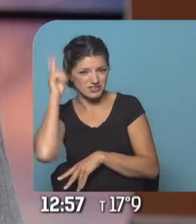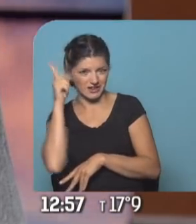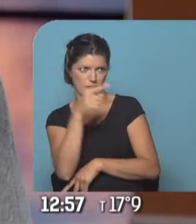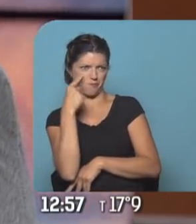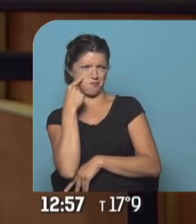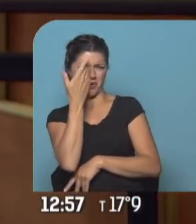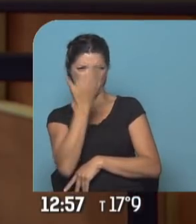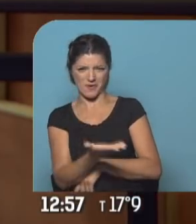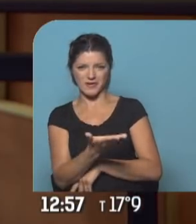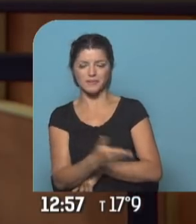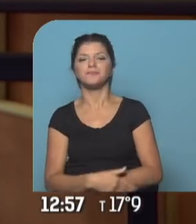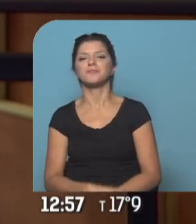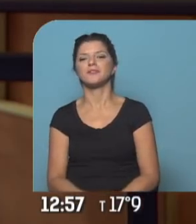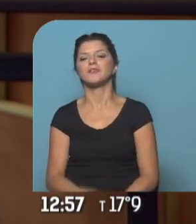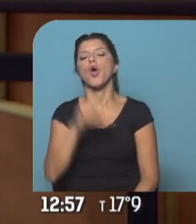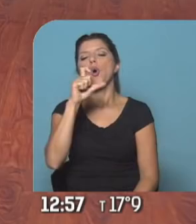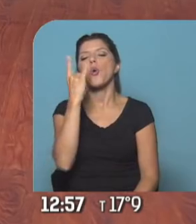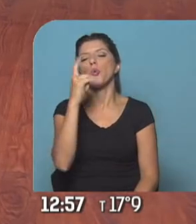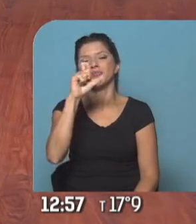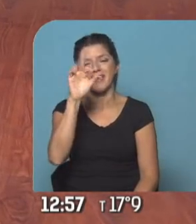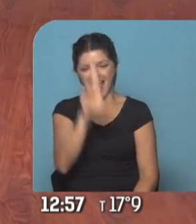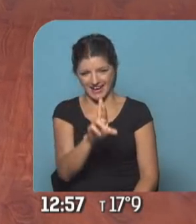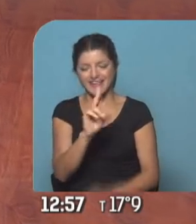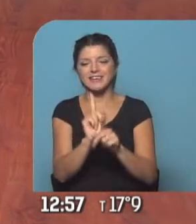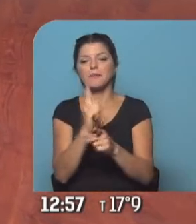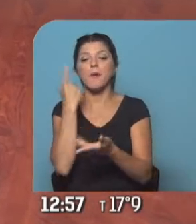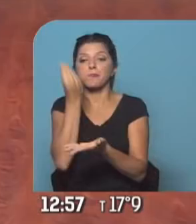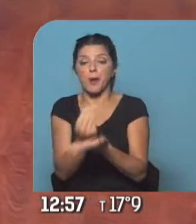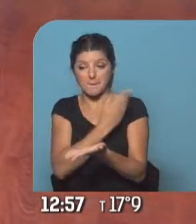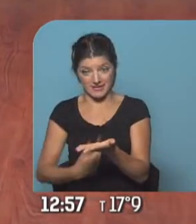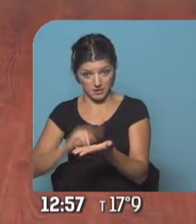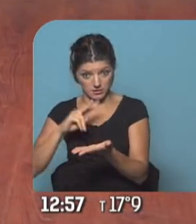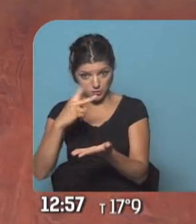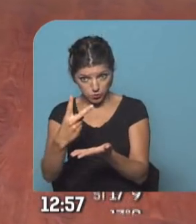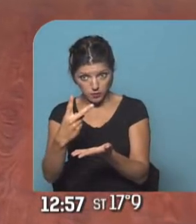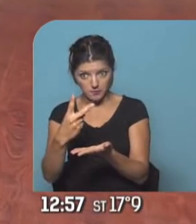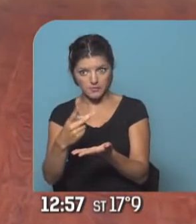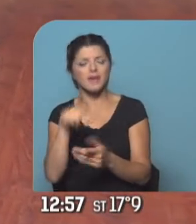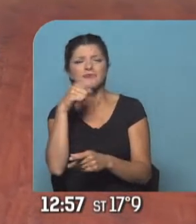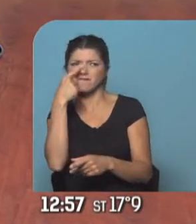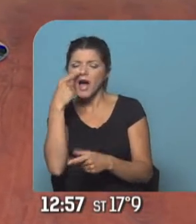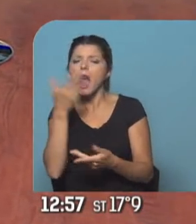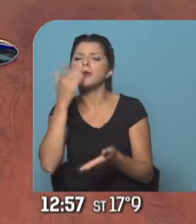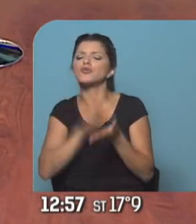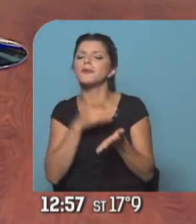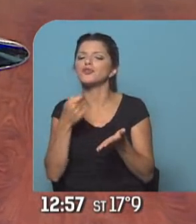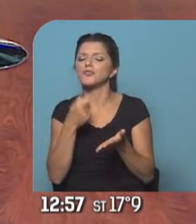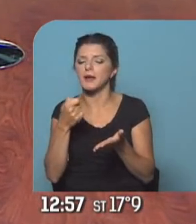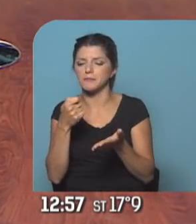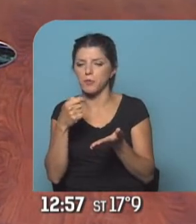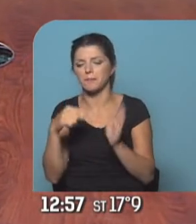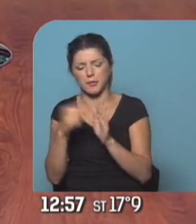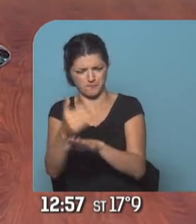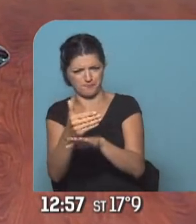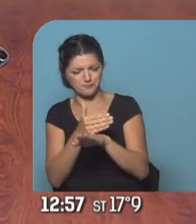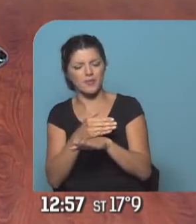veterano dirigente de la UCR y además es vicepresidente de la Internacional Socialista. Interesante hablar qué es hoy socialismo, pero primero te pregunto, ¿cómo ves lo